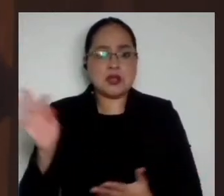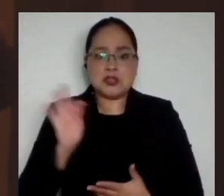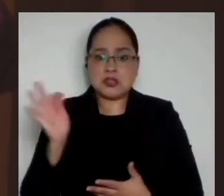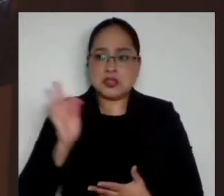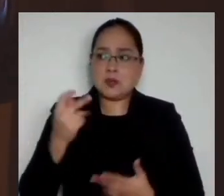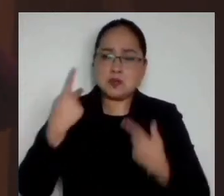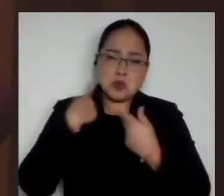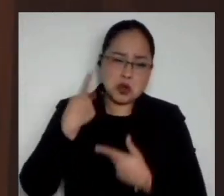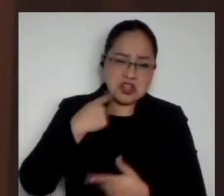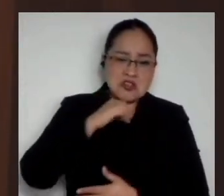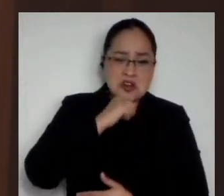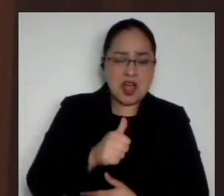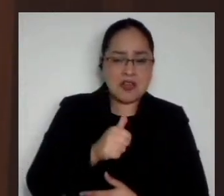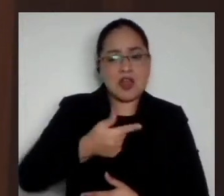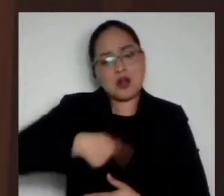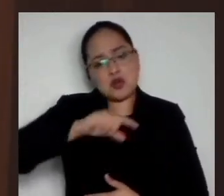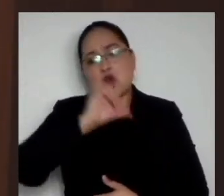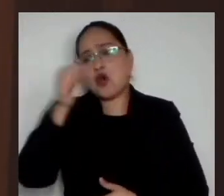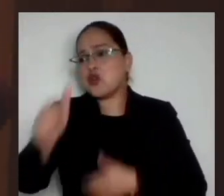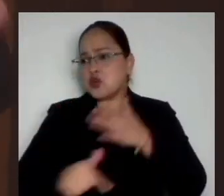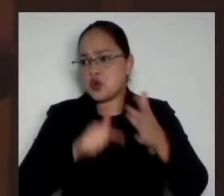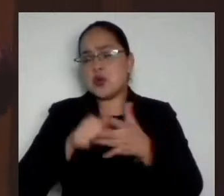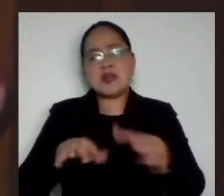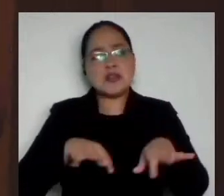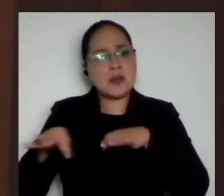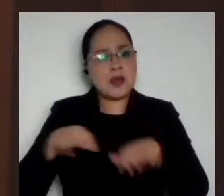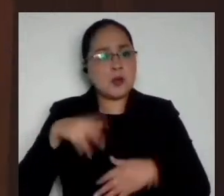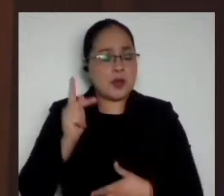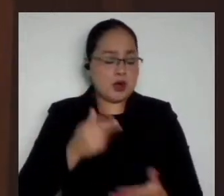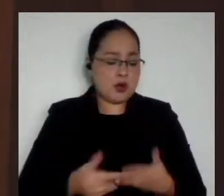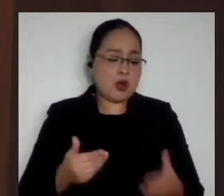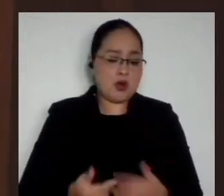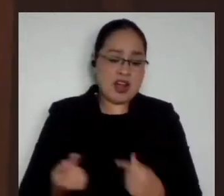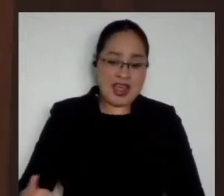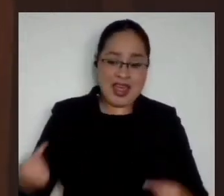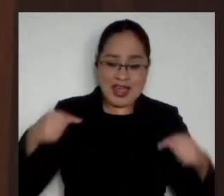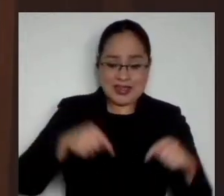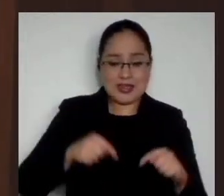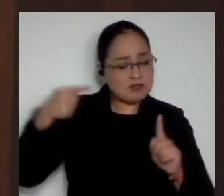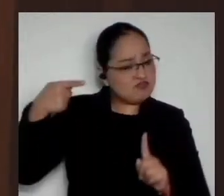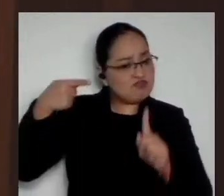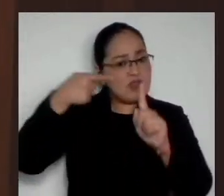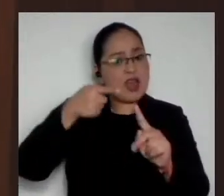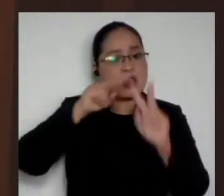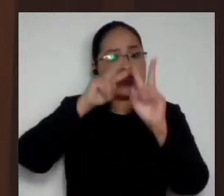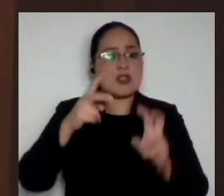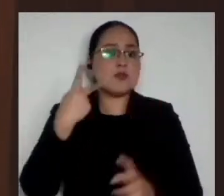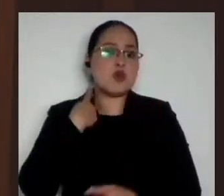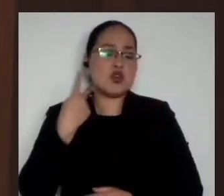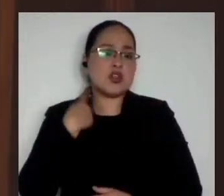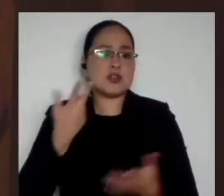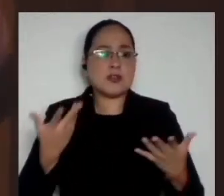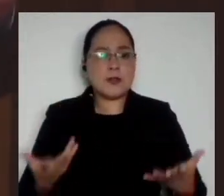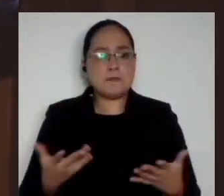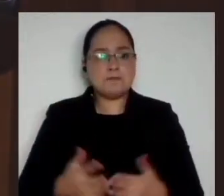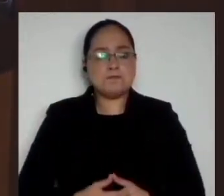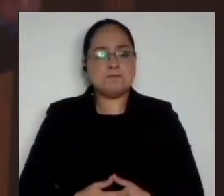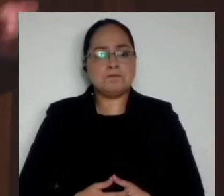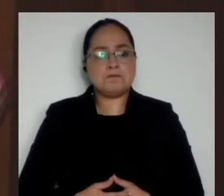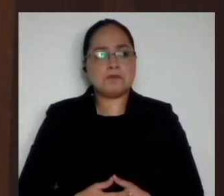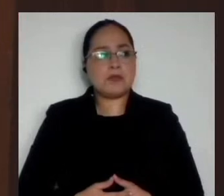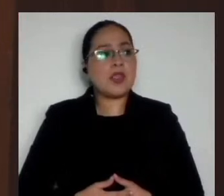estuviéramos en otra responsabilidad. Pero aquí hacemos política, en el campo hacemos política, en el distrito